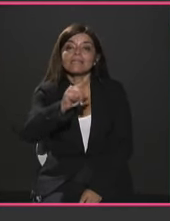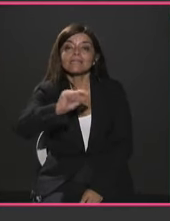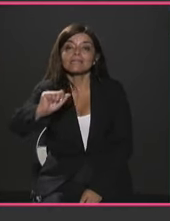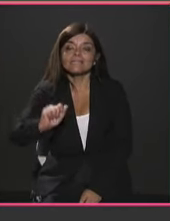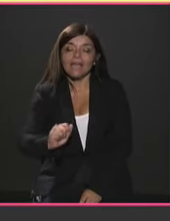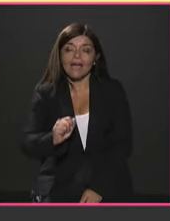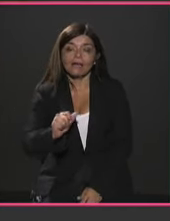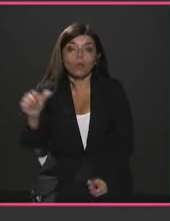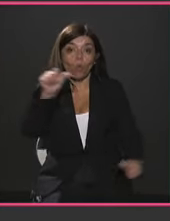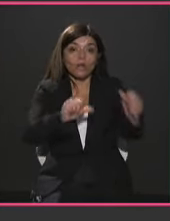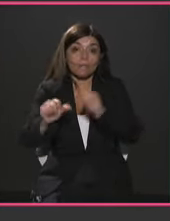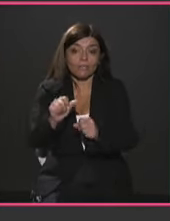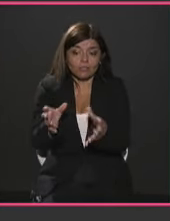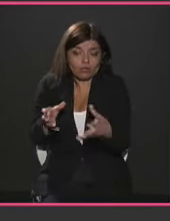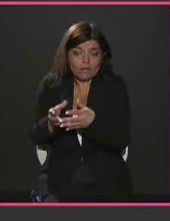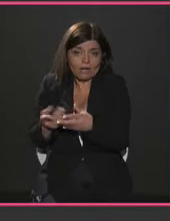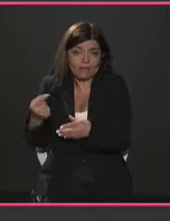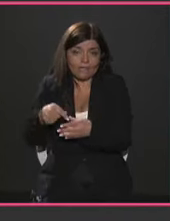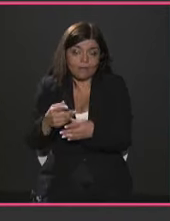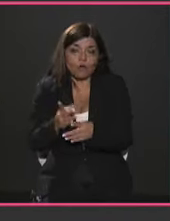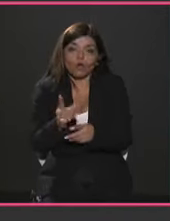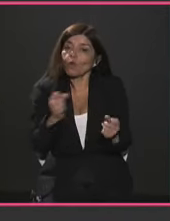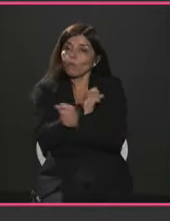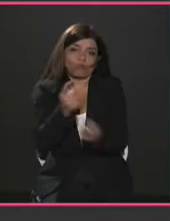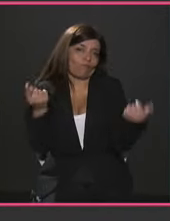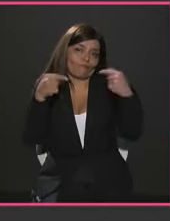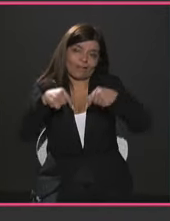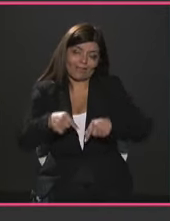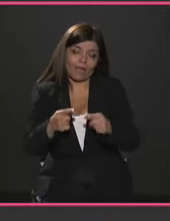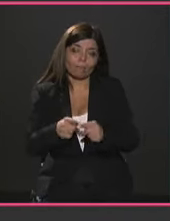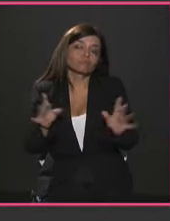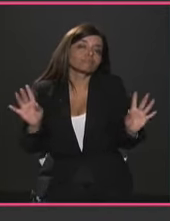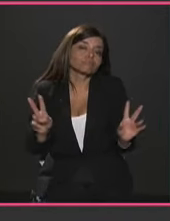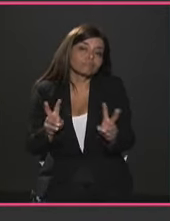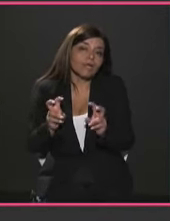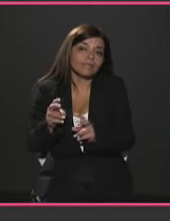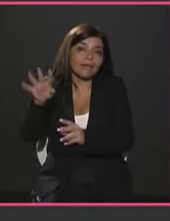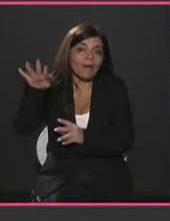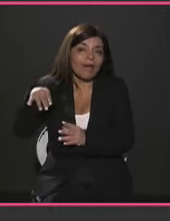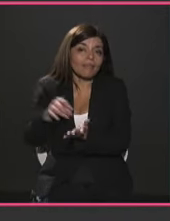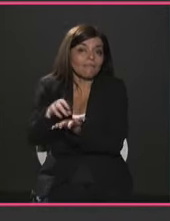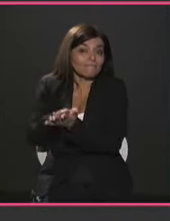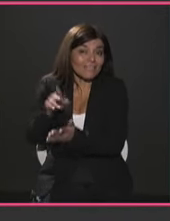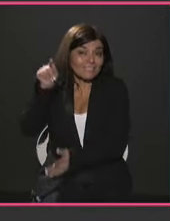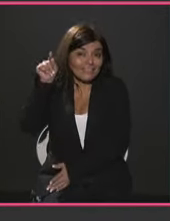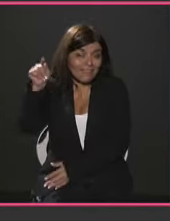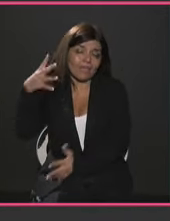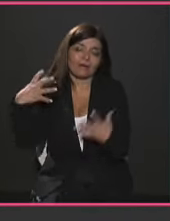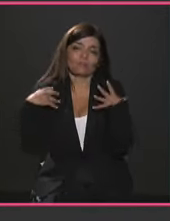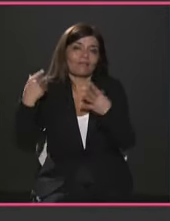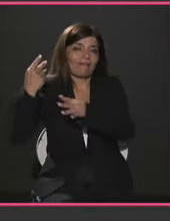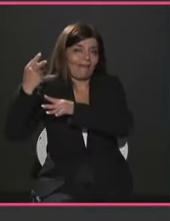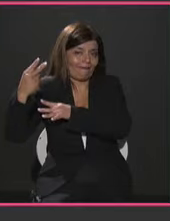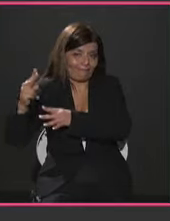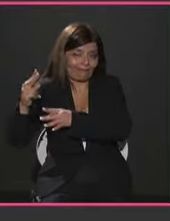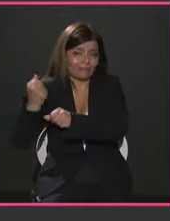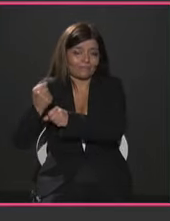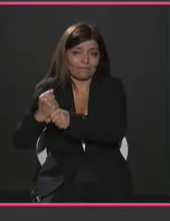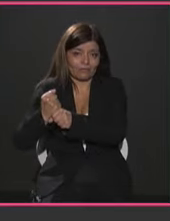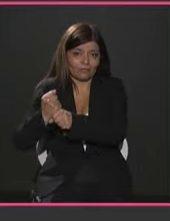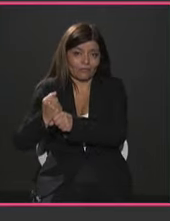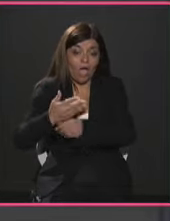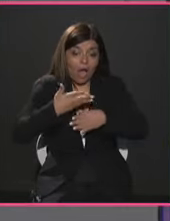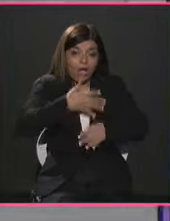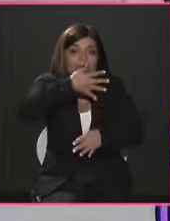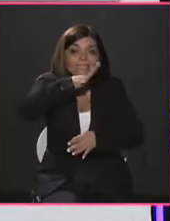postdoctoral en mi equipo y que lamentablemente no pudo estar hoy acá por motivos de calendario y mi objetivo en estos próximos 15